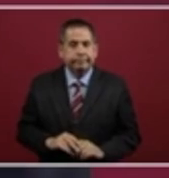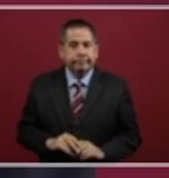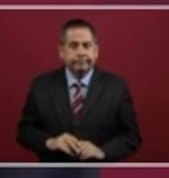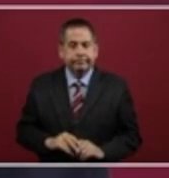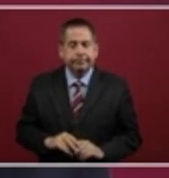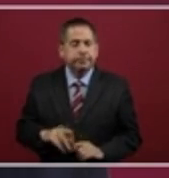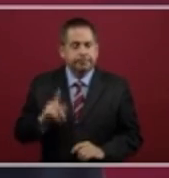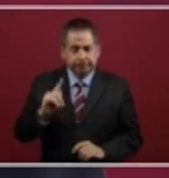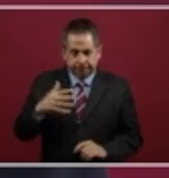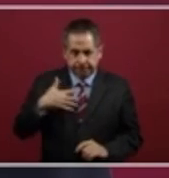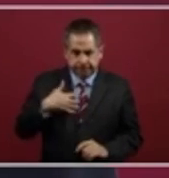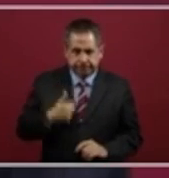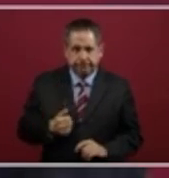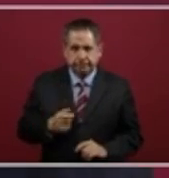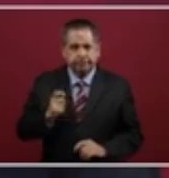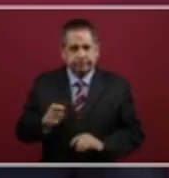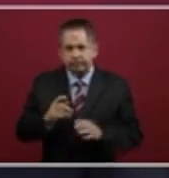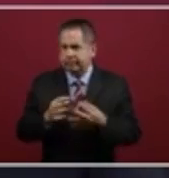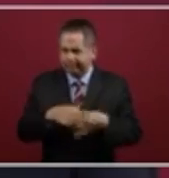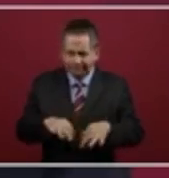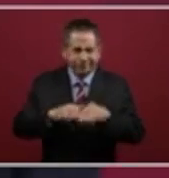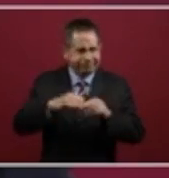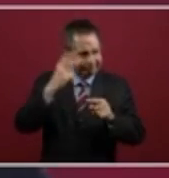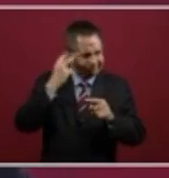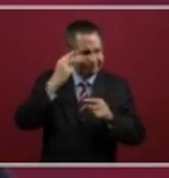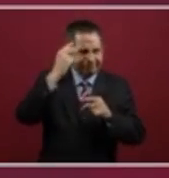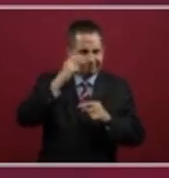Yo entiendo, es importante